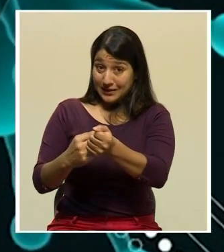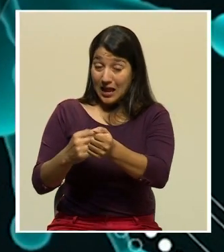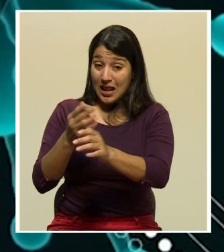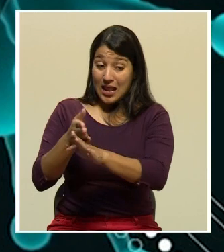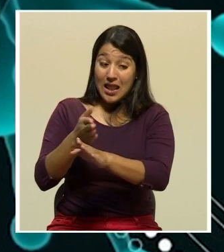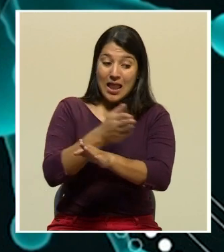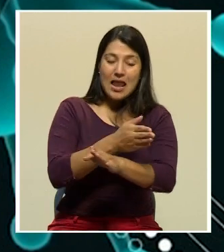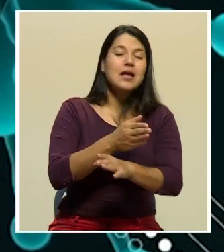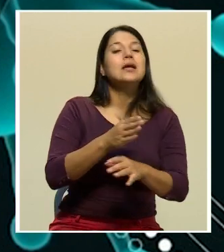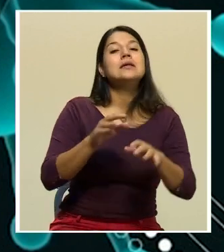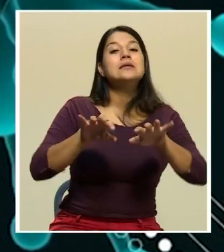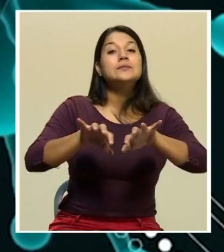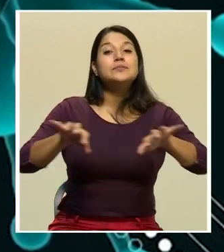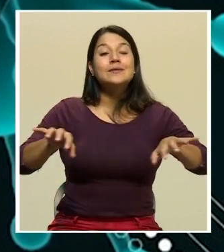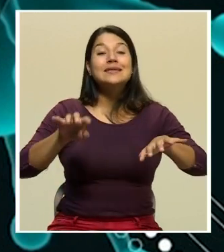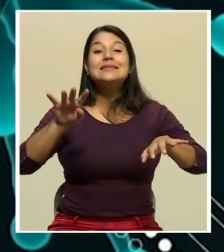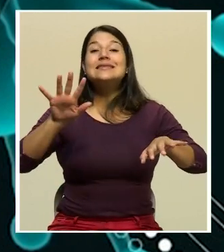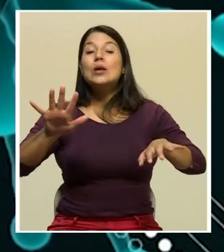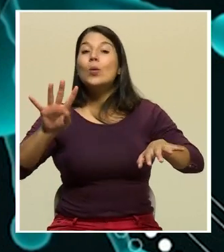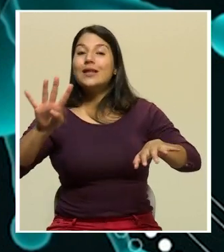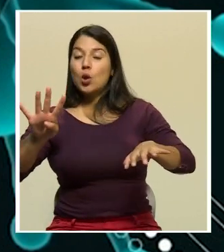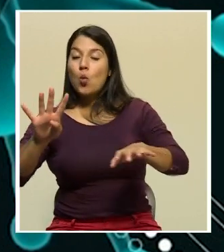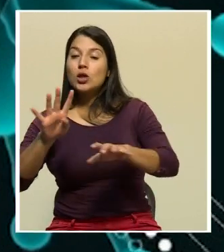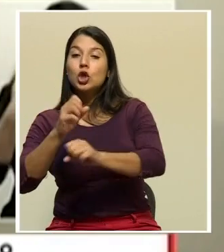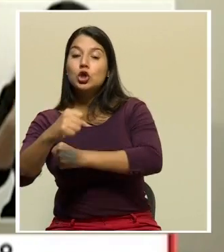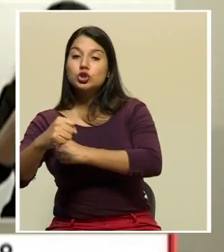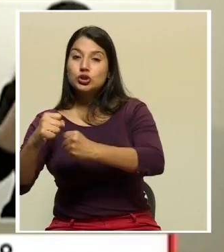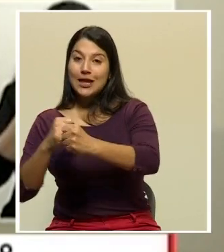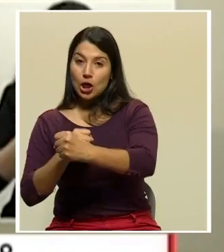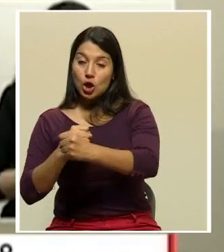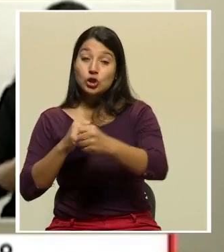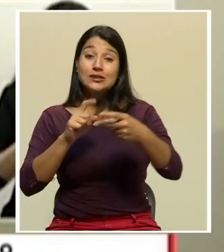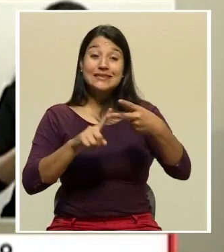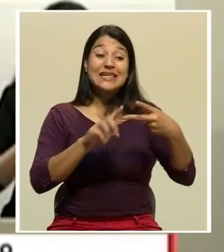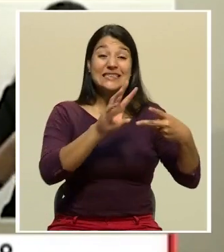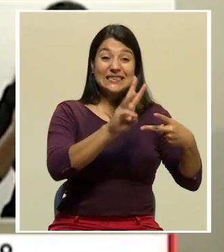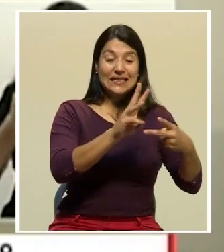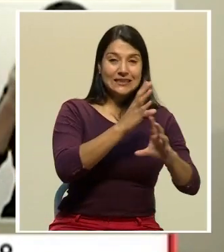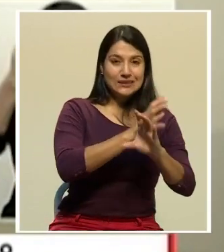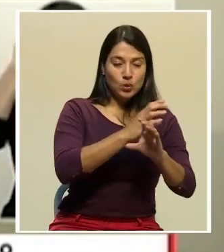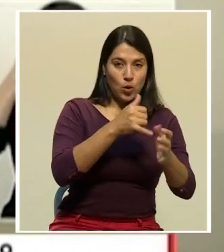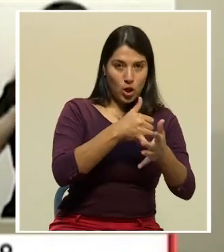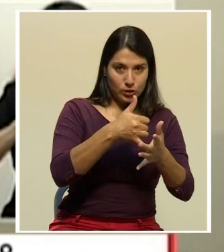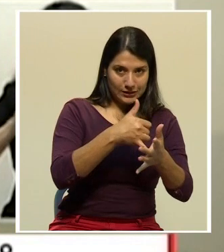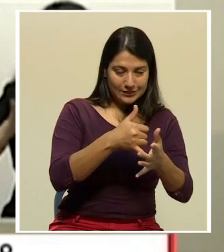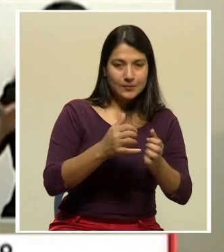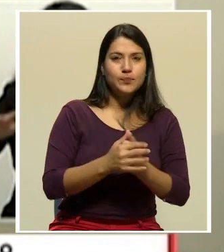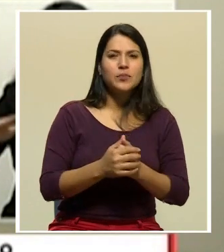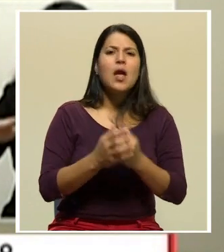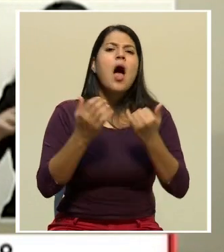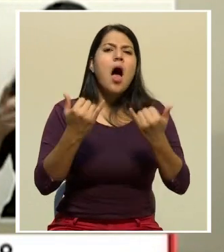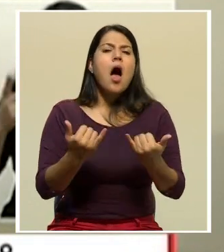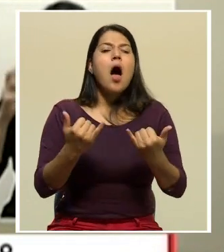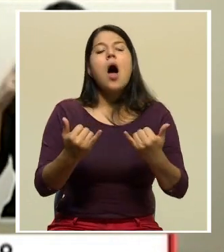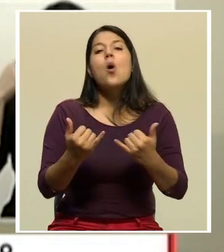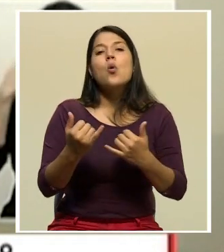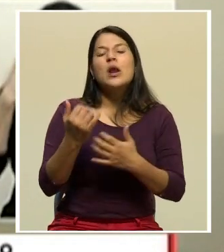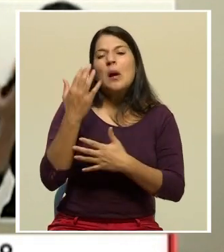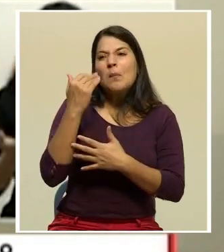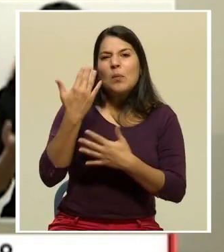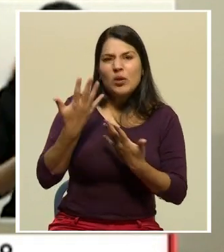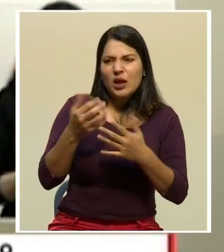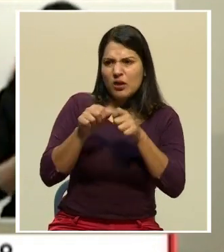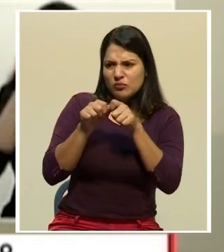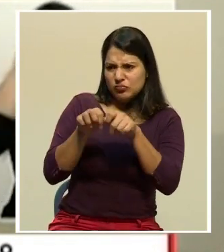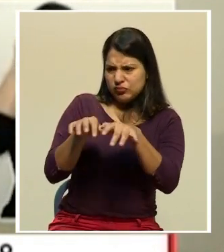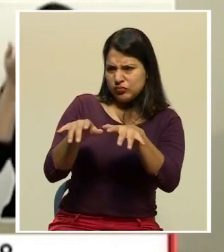en salón y 6 en unidades de cuidados intensivos. Respecto a la transmisión comunitaria y las principales causas, básicamente eso se debe a